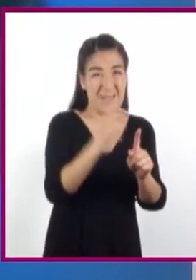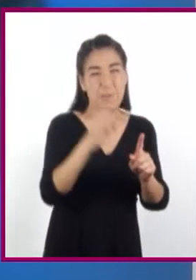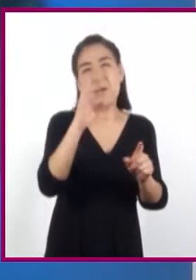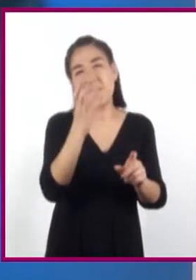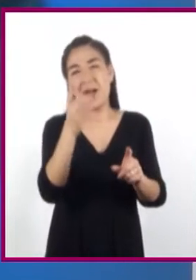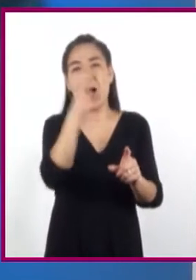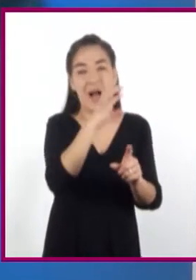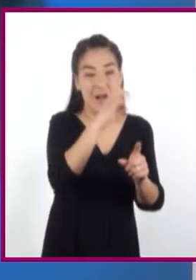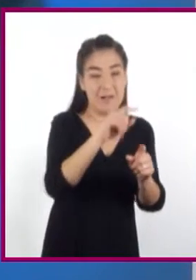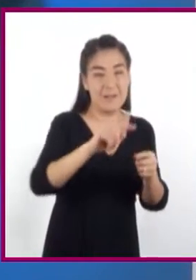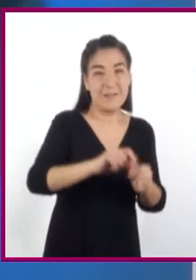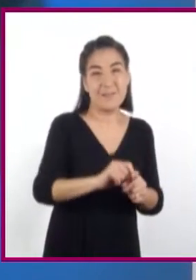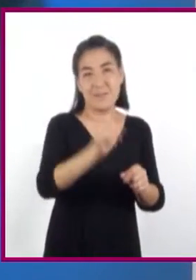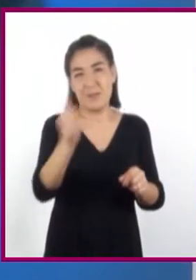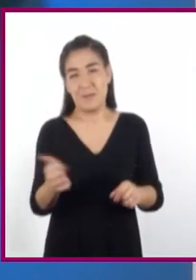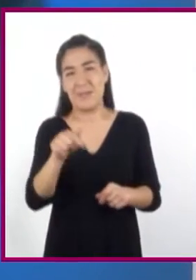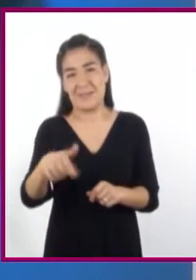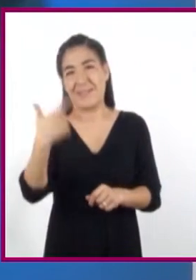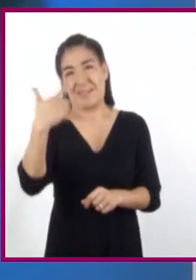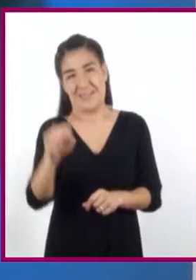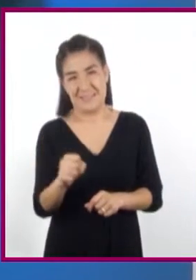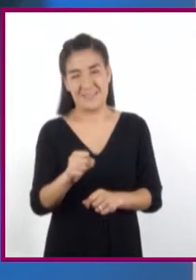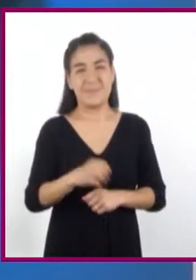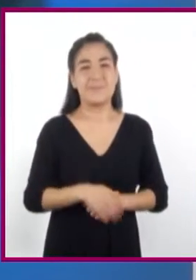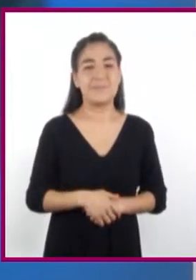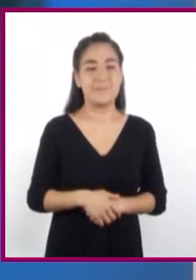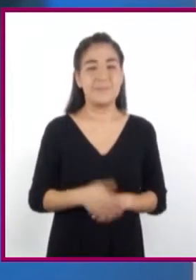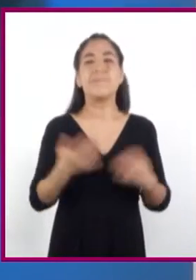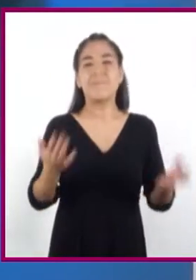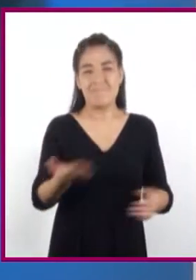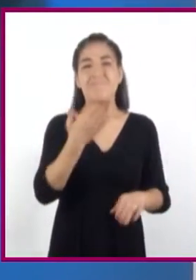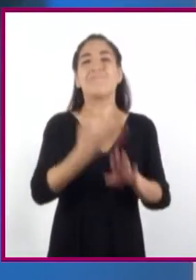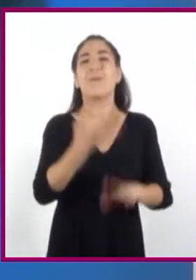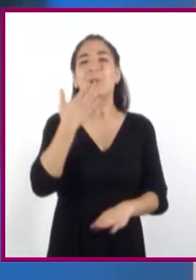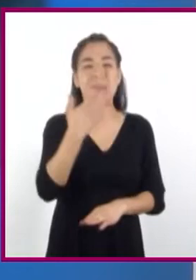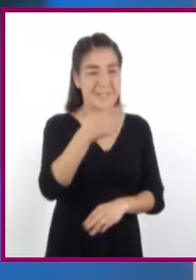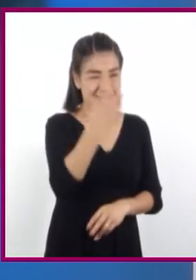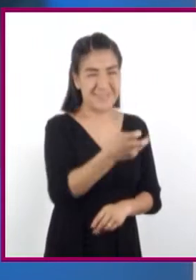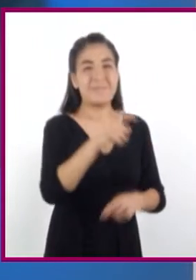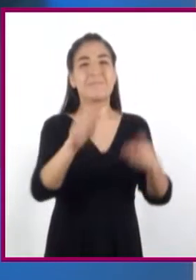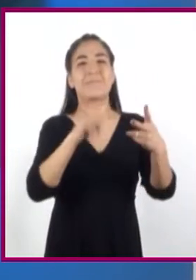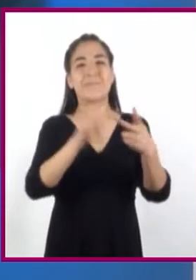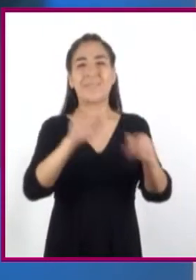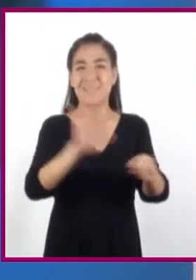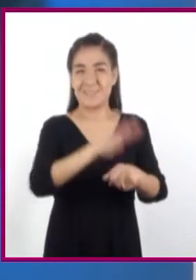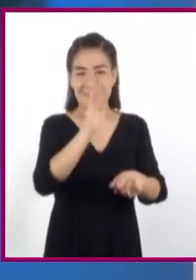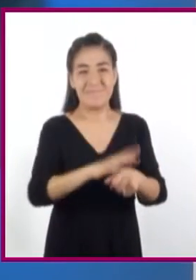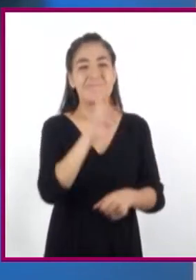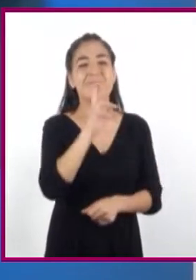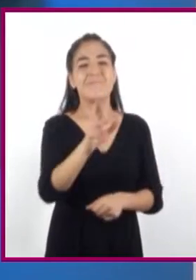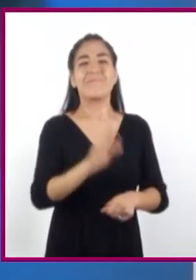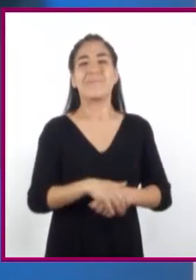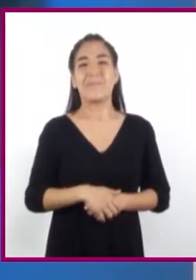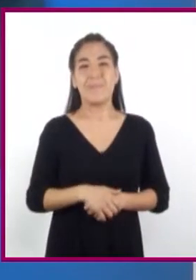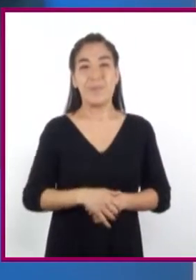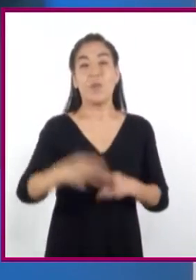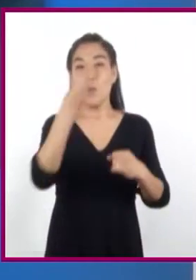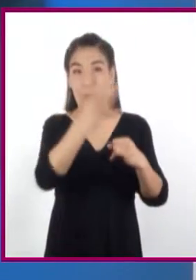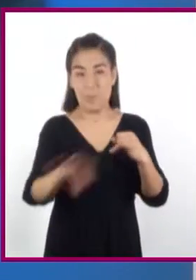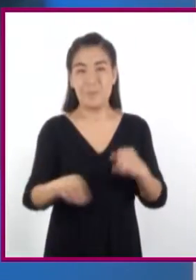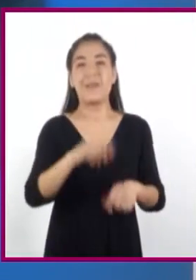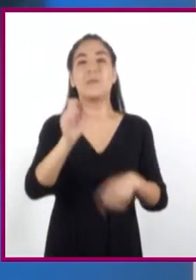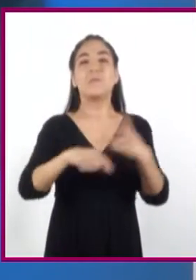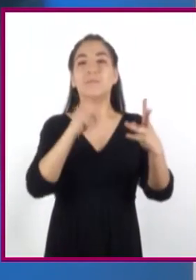en líquidos o gases. Muy bien, esta es tu segunda respuesta correcta. Por último, el